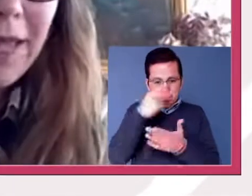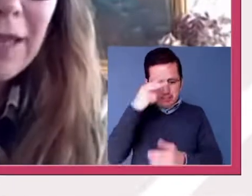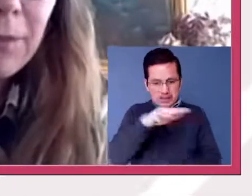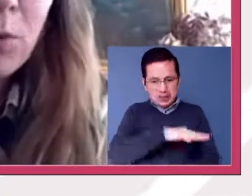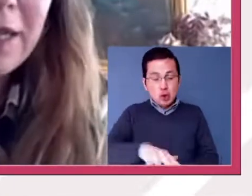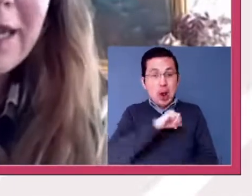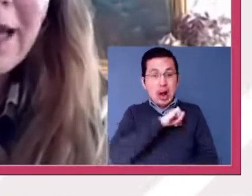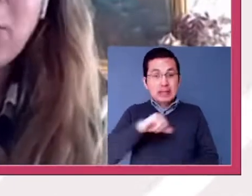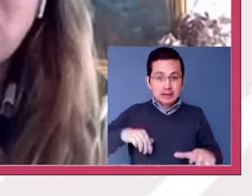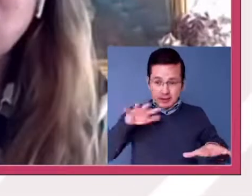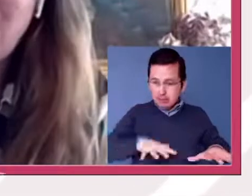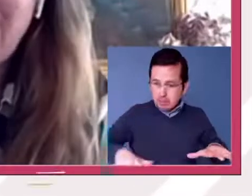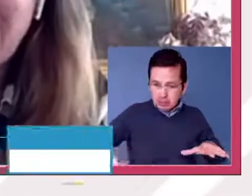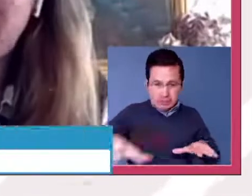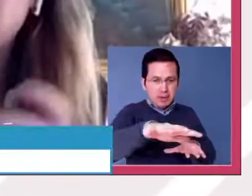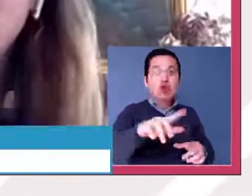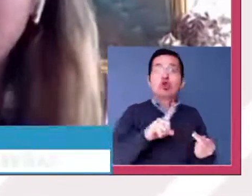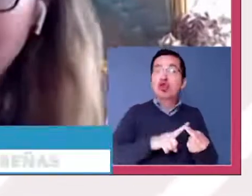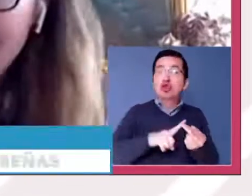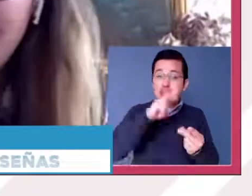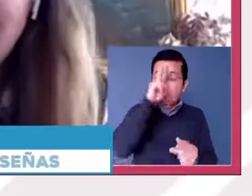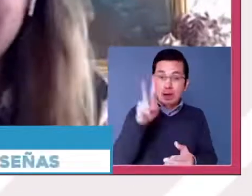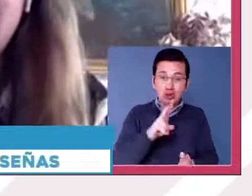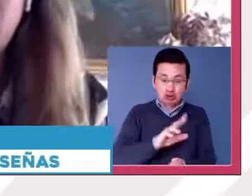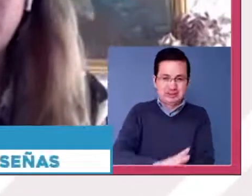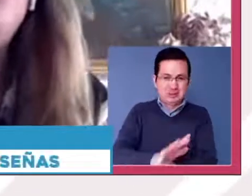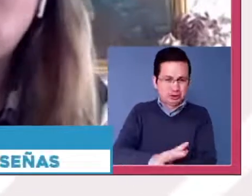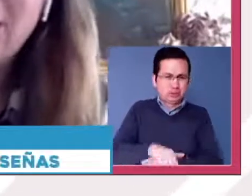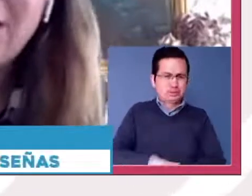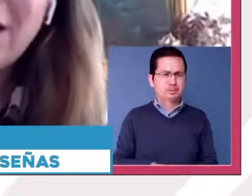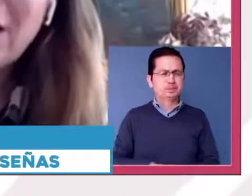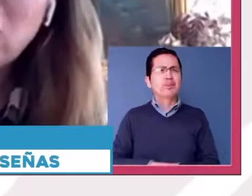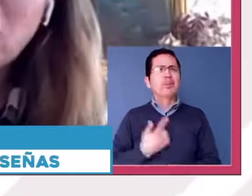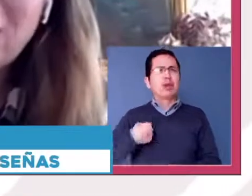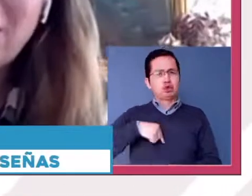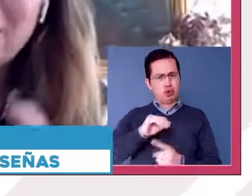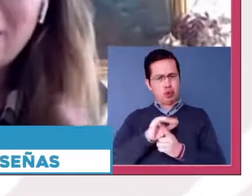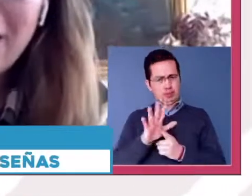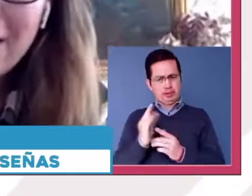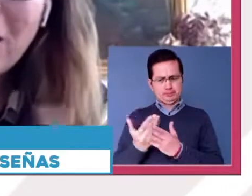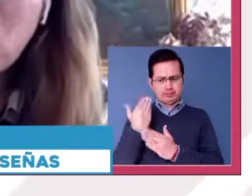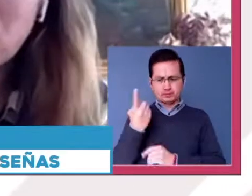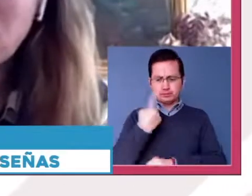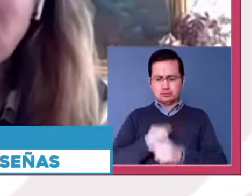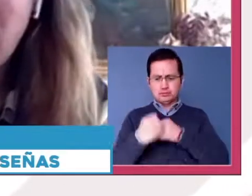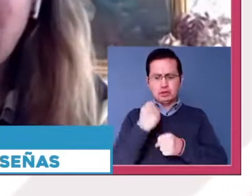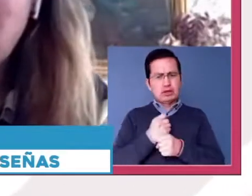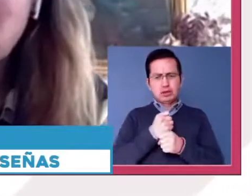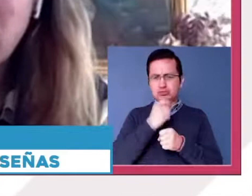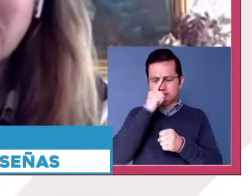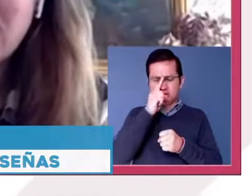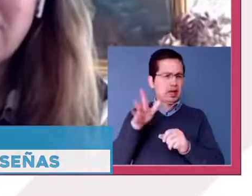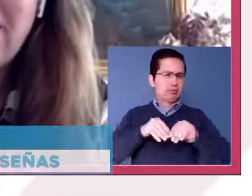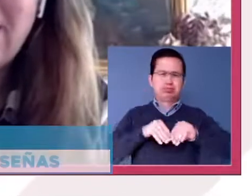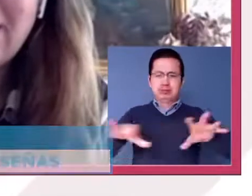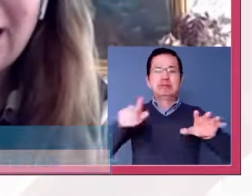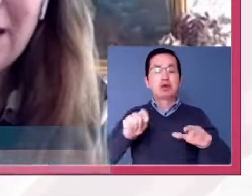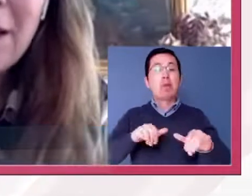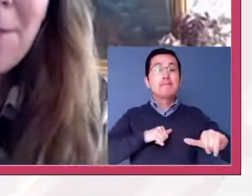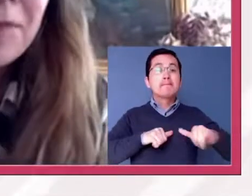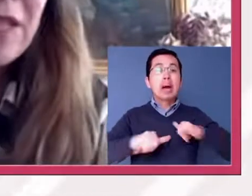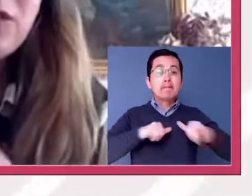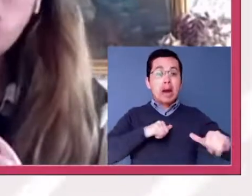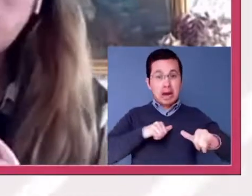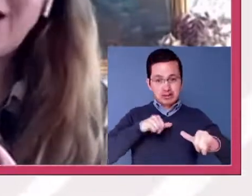en COPRED publicamos la cartografía de la discriminación, en donde desde el área que coordina la doctora Jessica